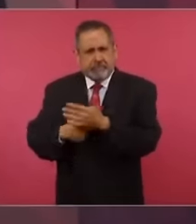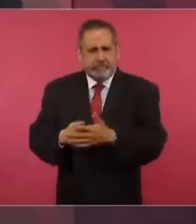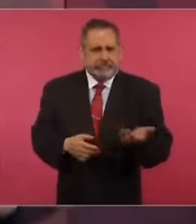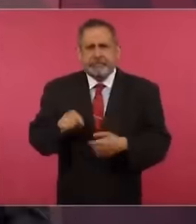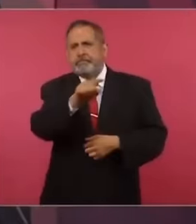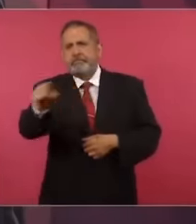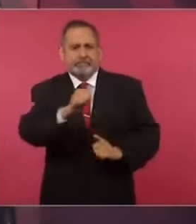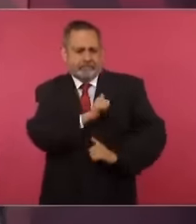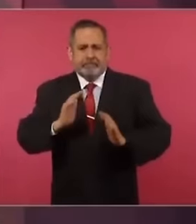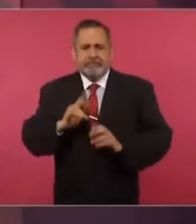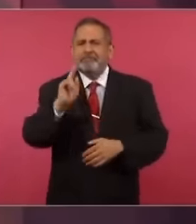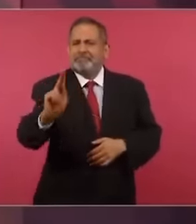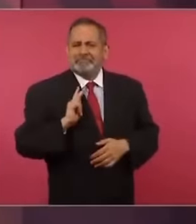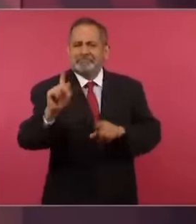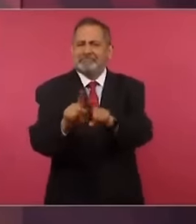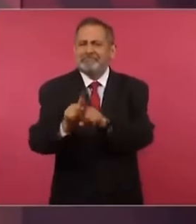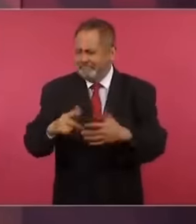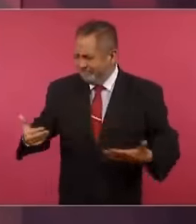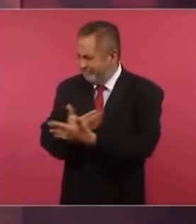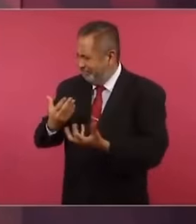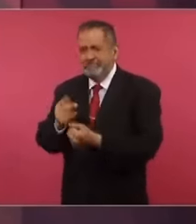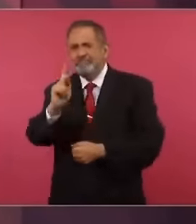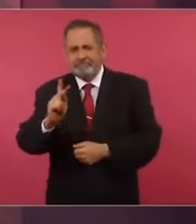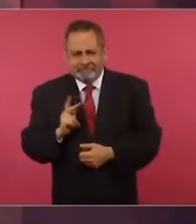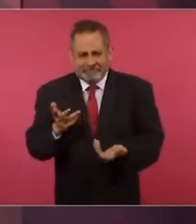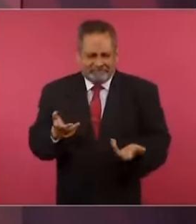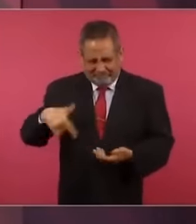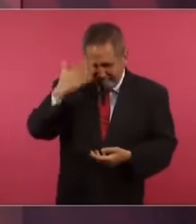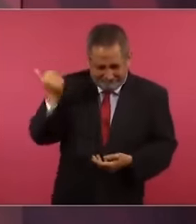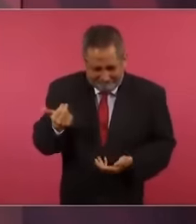el soldado es pueblo uniformado? ¿No se sabe eso?